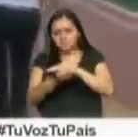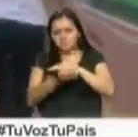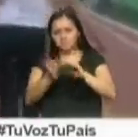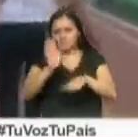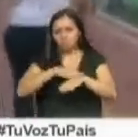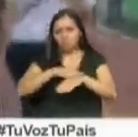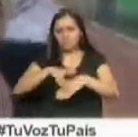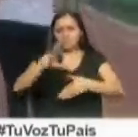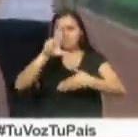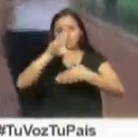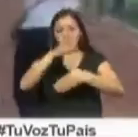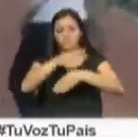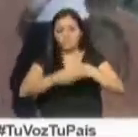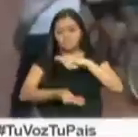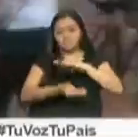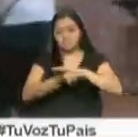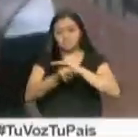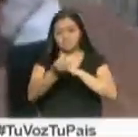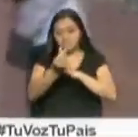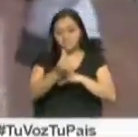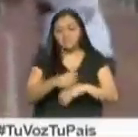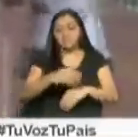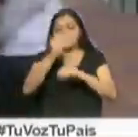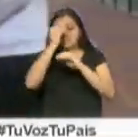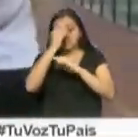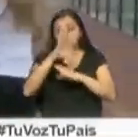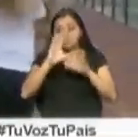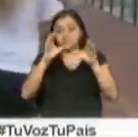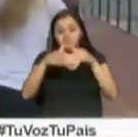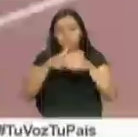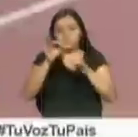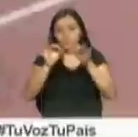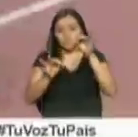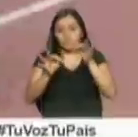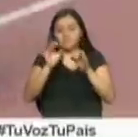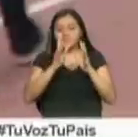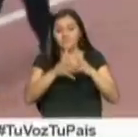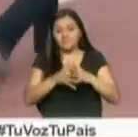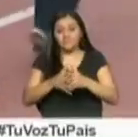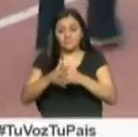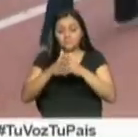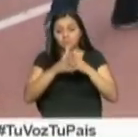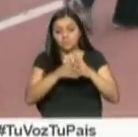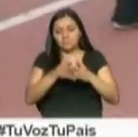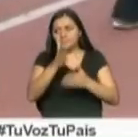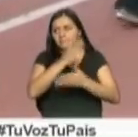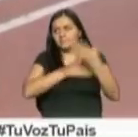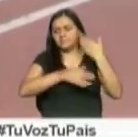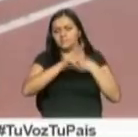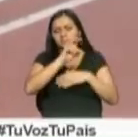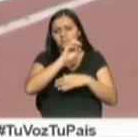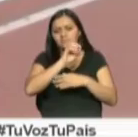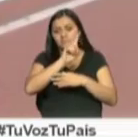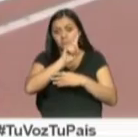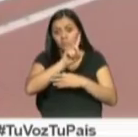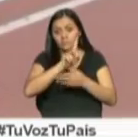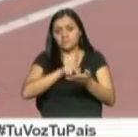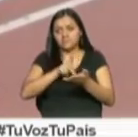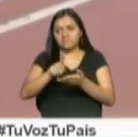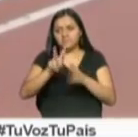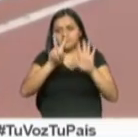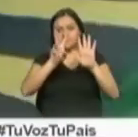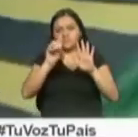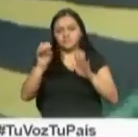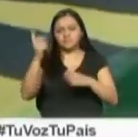en la petrolera estatal. Según un informe del Departamento de Justicia de Estados Unidos, desde 2001 Odebrecht pagó más de